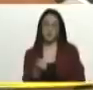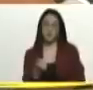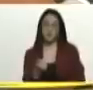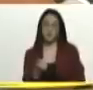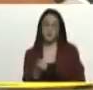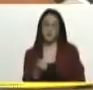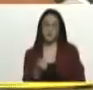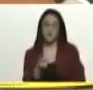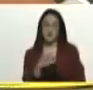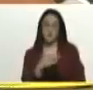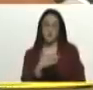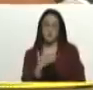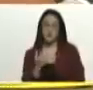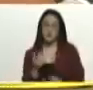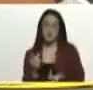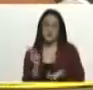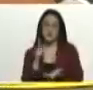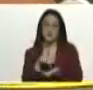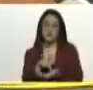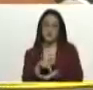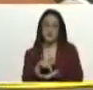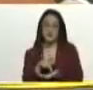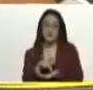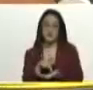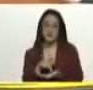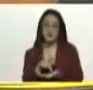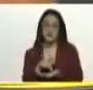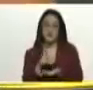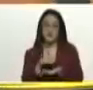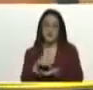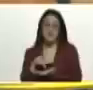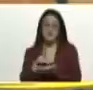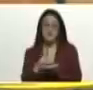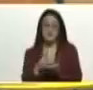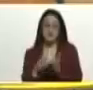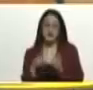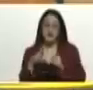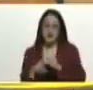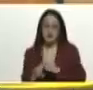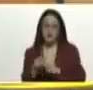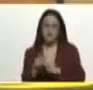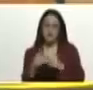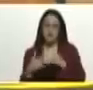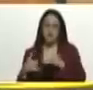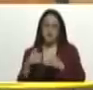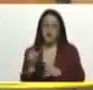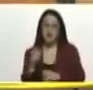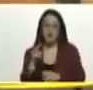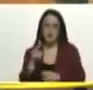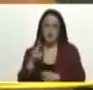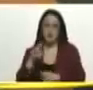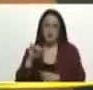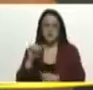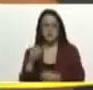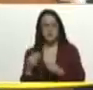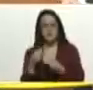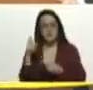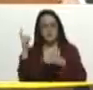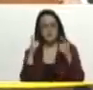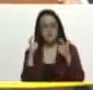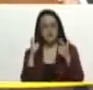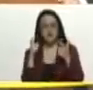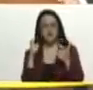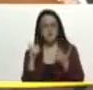Raúl pueda venir para participar en la reinauguración de la línea de Guri, como hicieron Chávez y